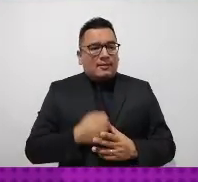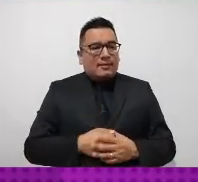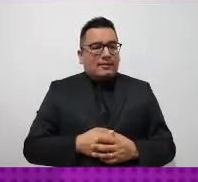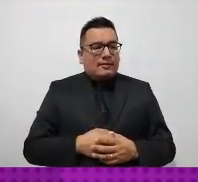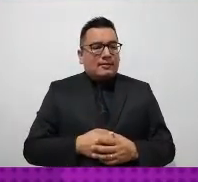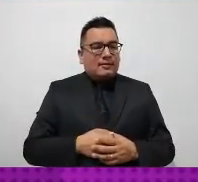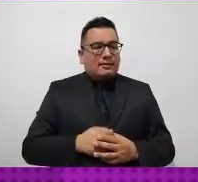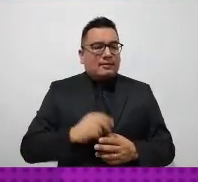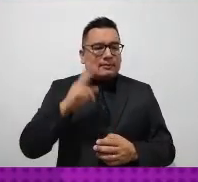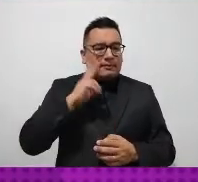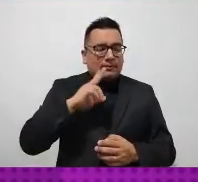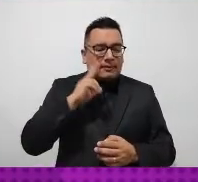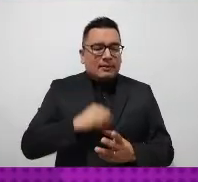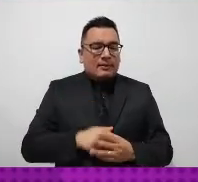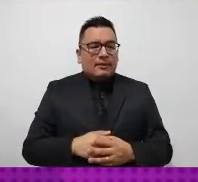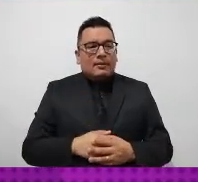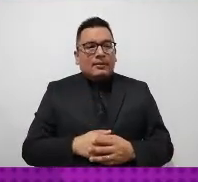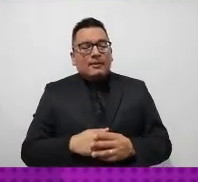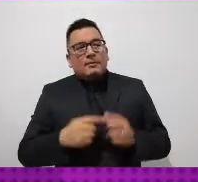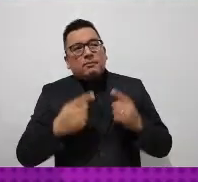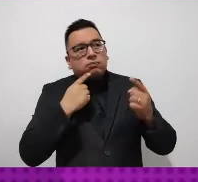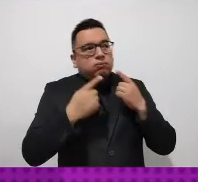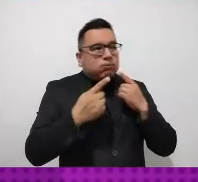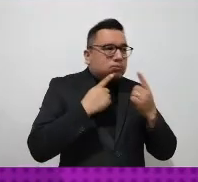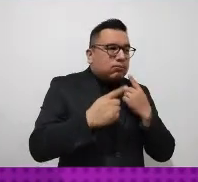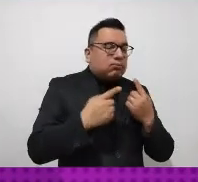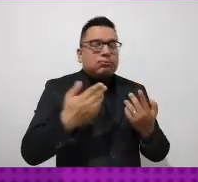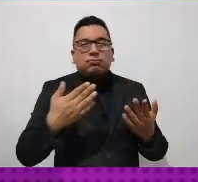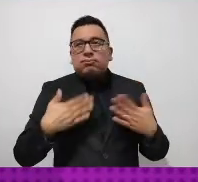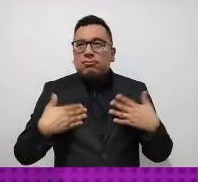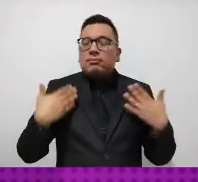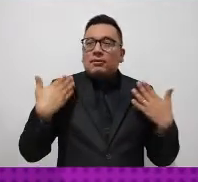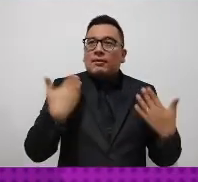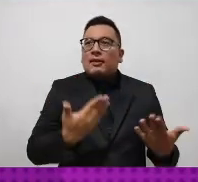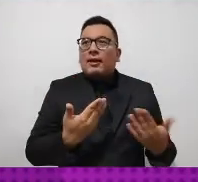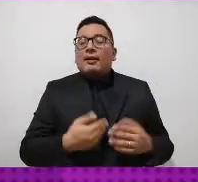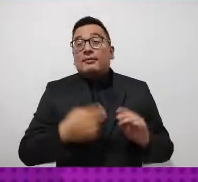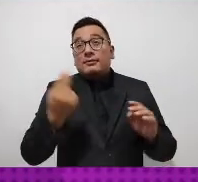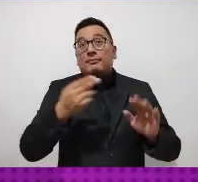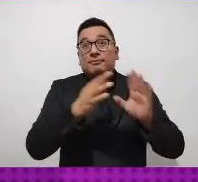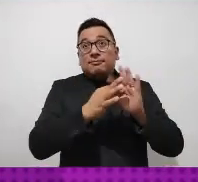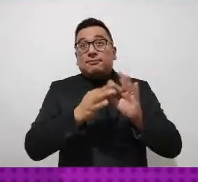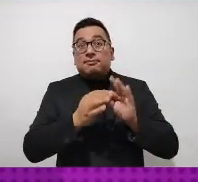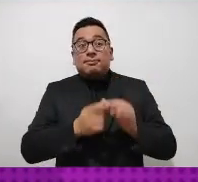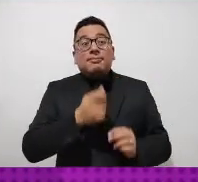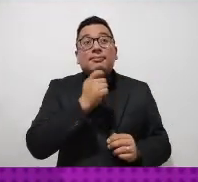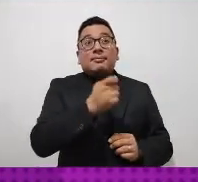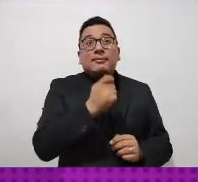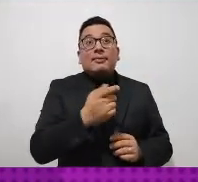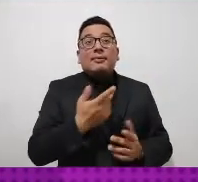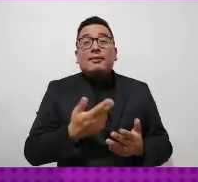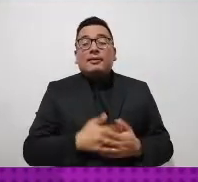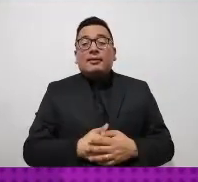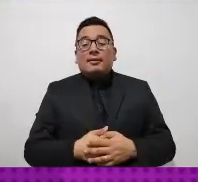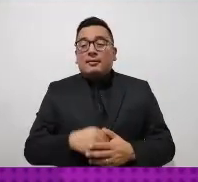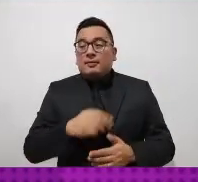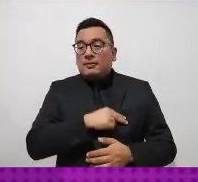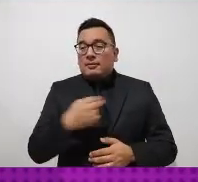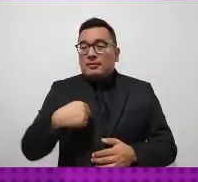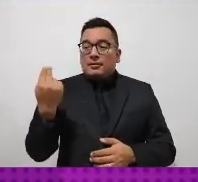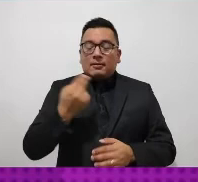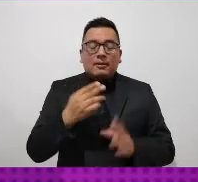hacer puntos de conexión, de confianza con ellas mismas, de explicarles en qué consistía la red,